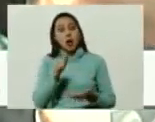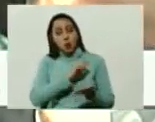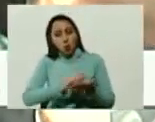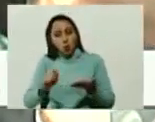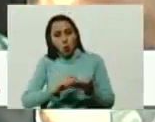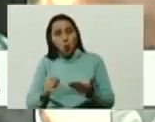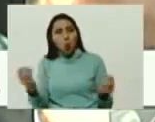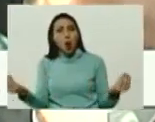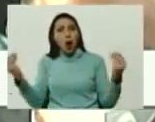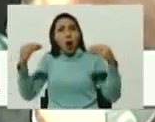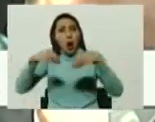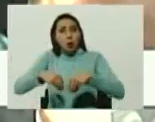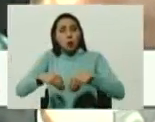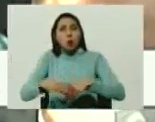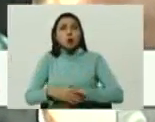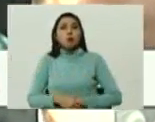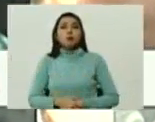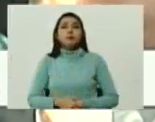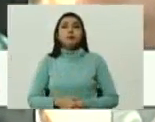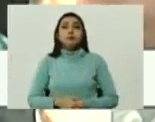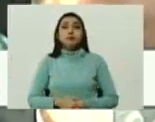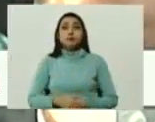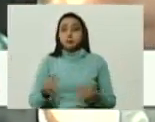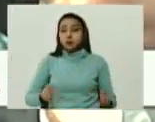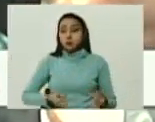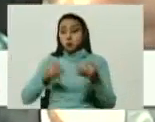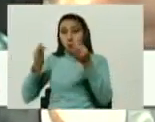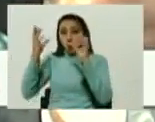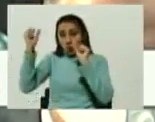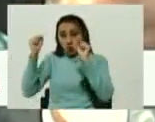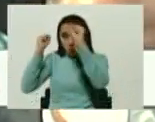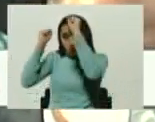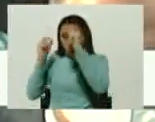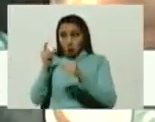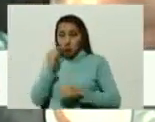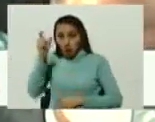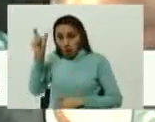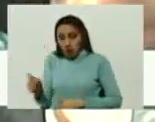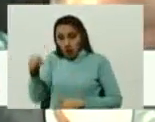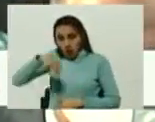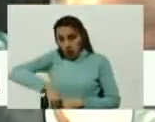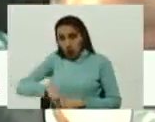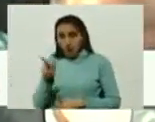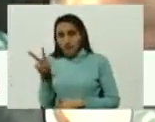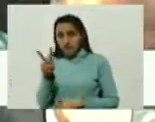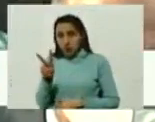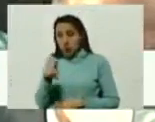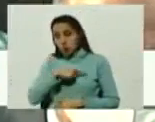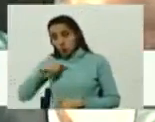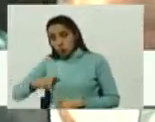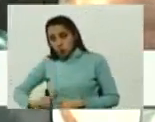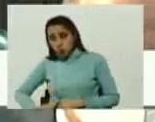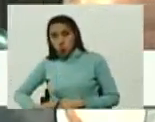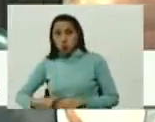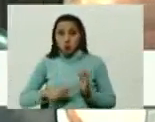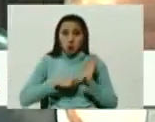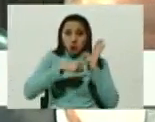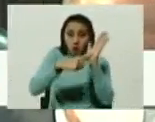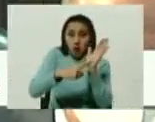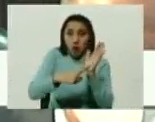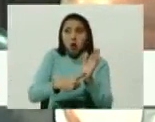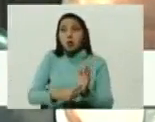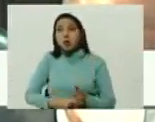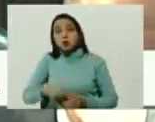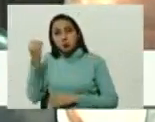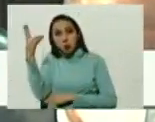que se le haga llegar al señor embajador en venezuela de la república popular china y extensivo a la asamblea